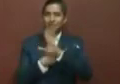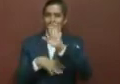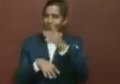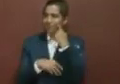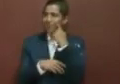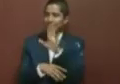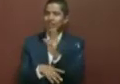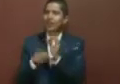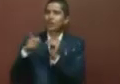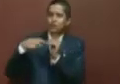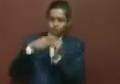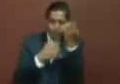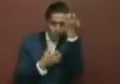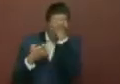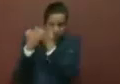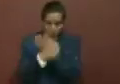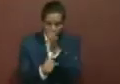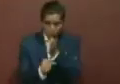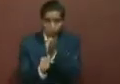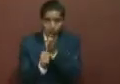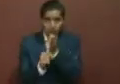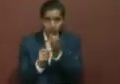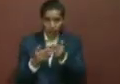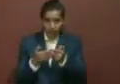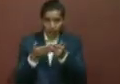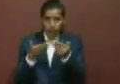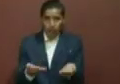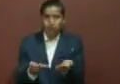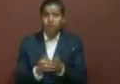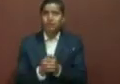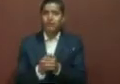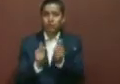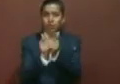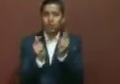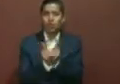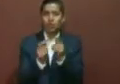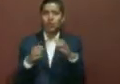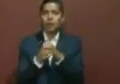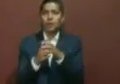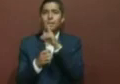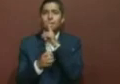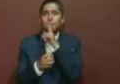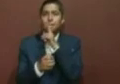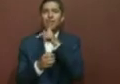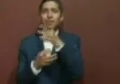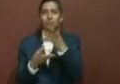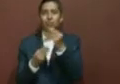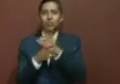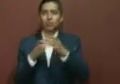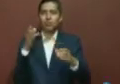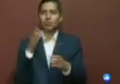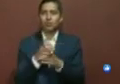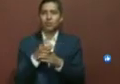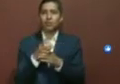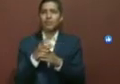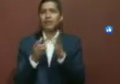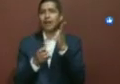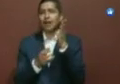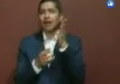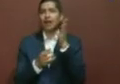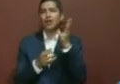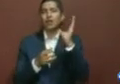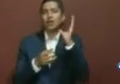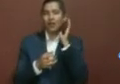Si ustedes hacen el análisis ahorita, el partido que ha salido mejor librado de muchas cosas, incluyendo nuestro Congreso